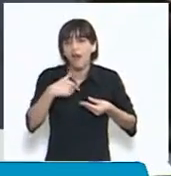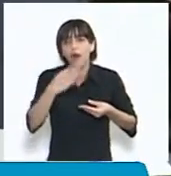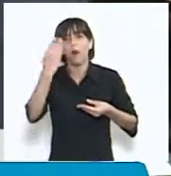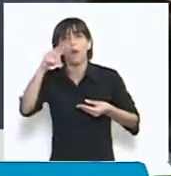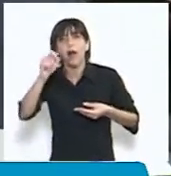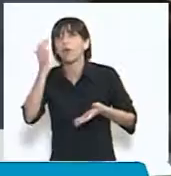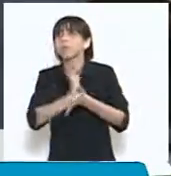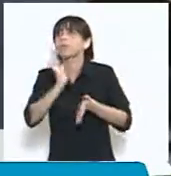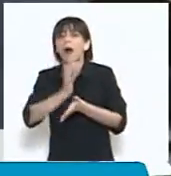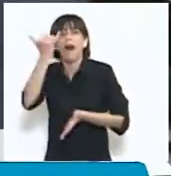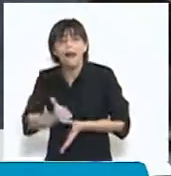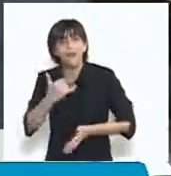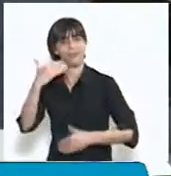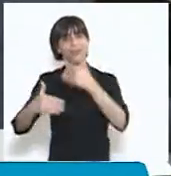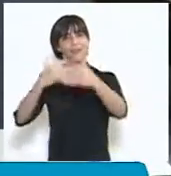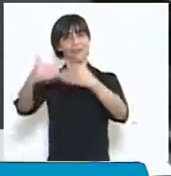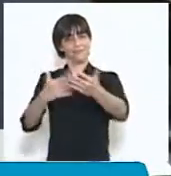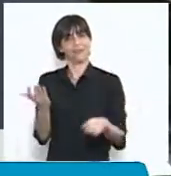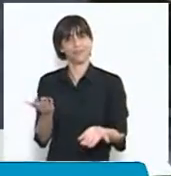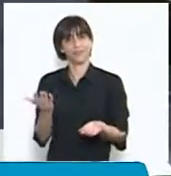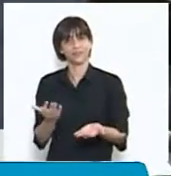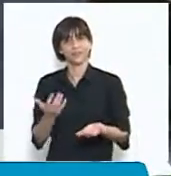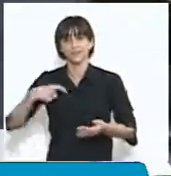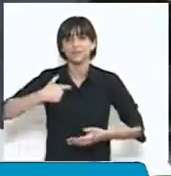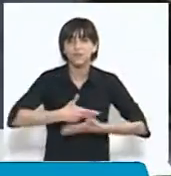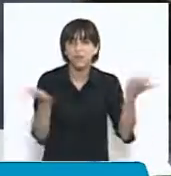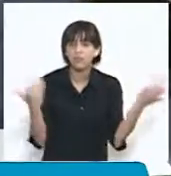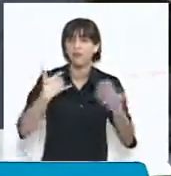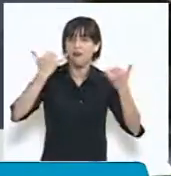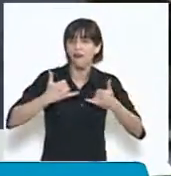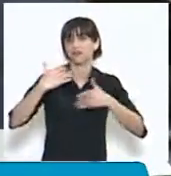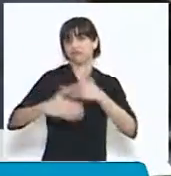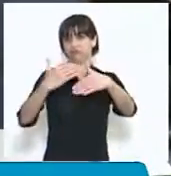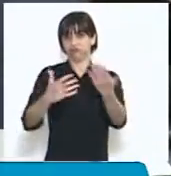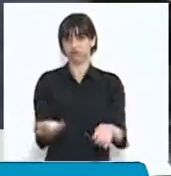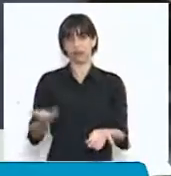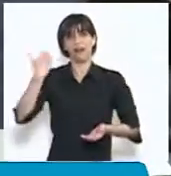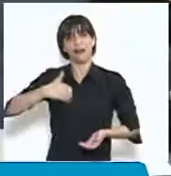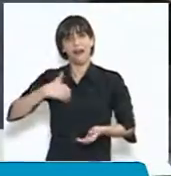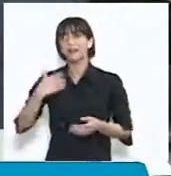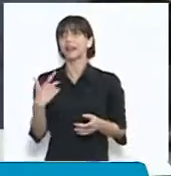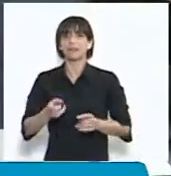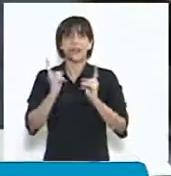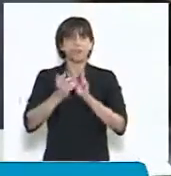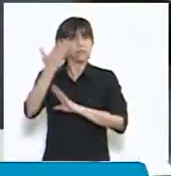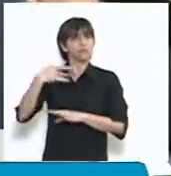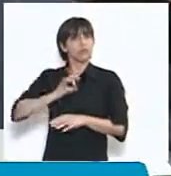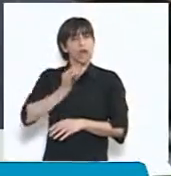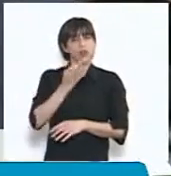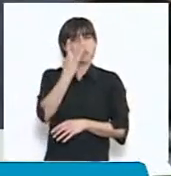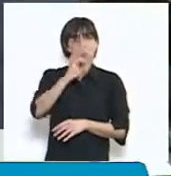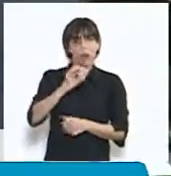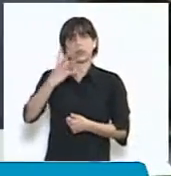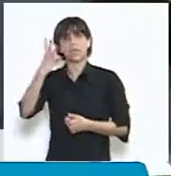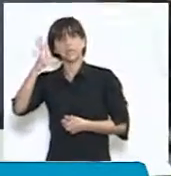avance social de las políticas de una Argentina que fue pionera en los años 40, en los años